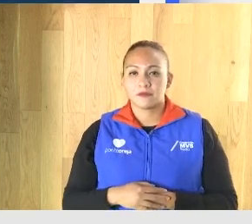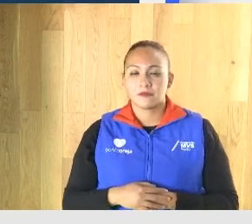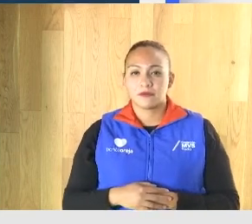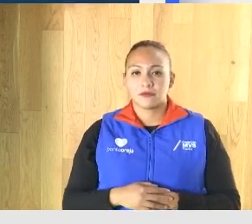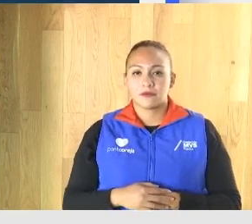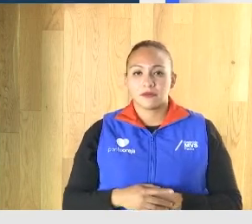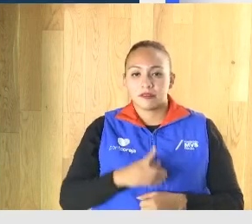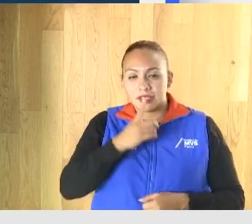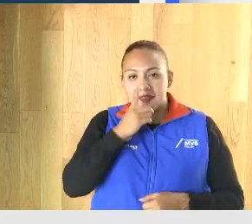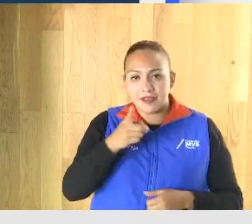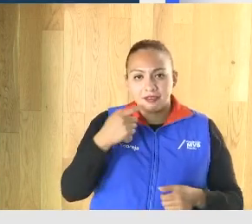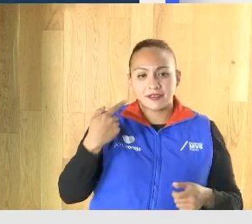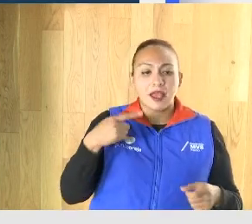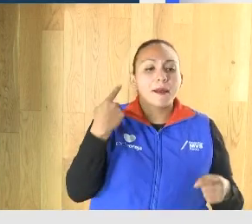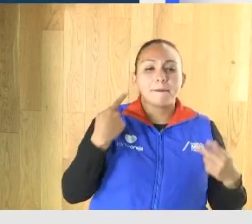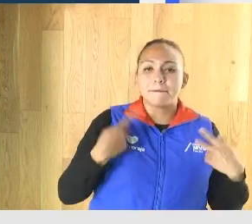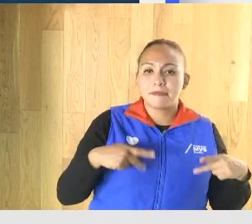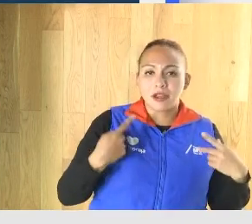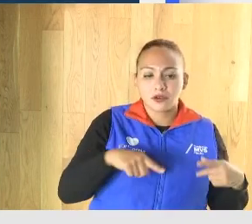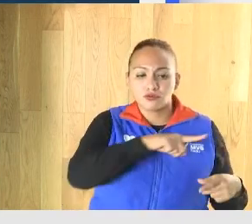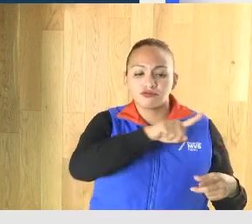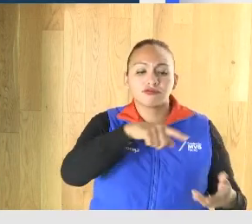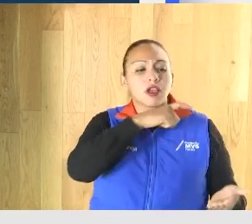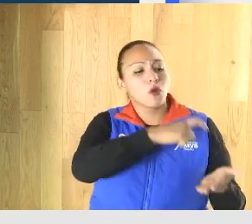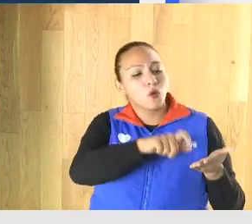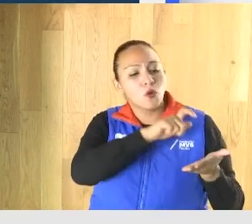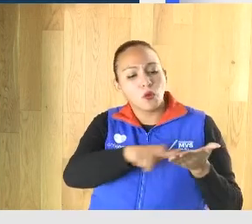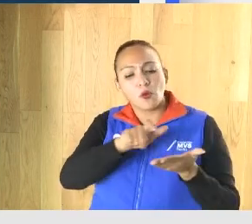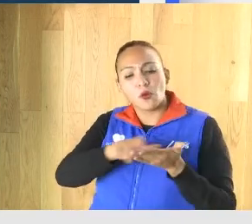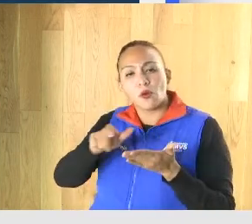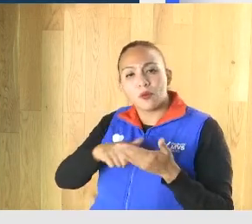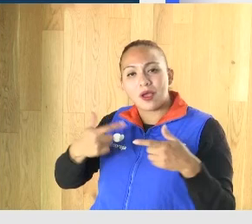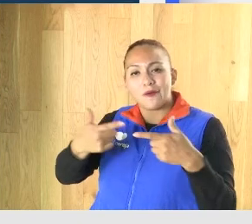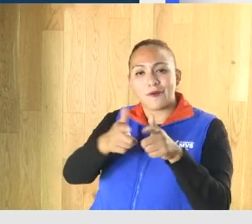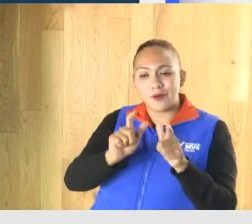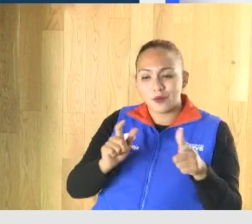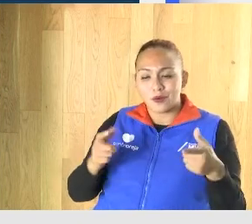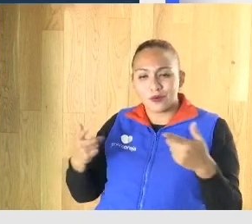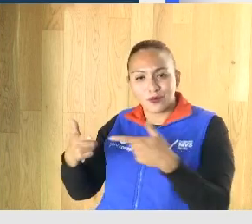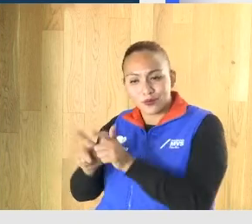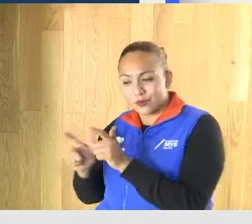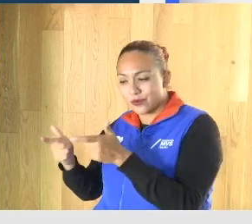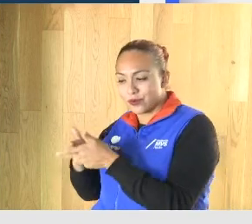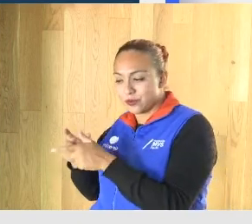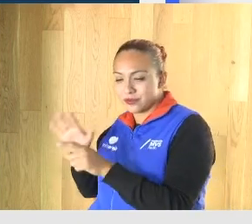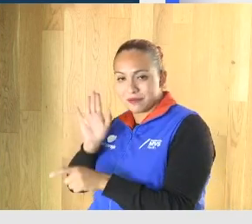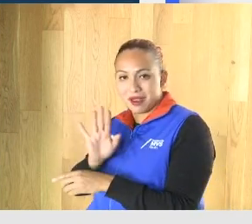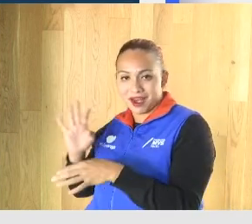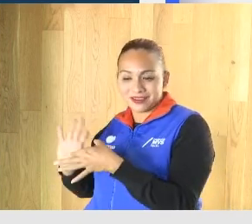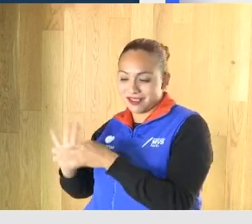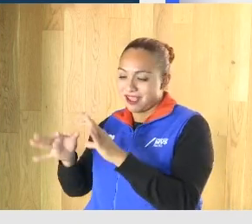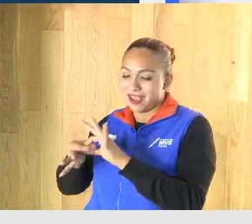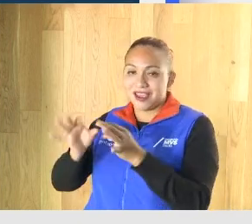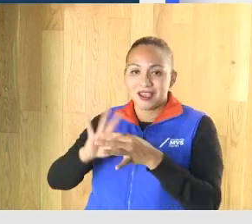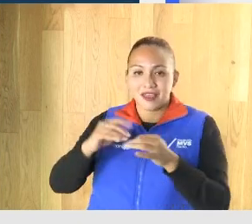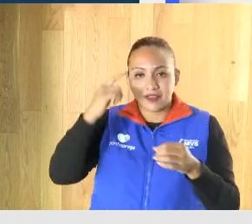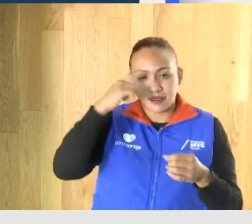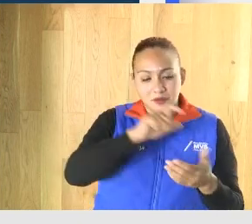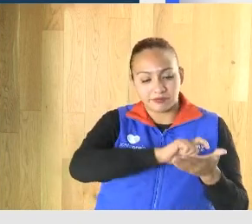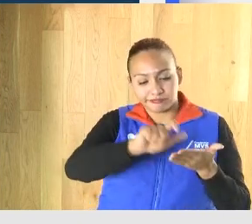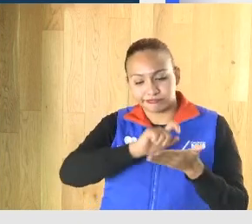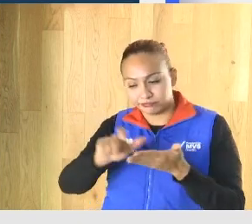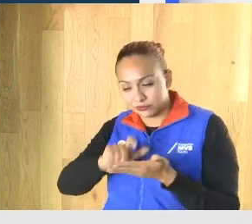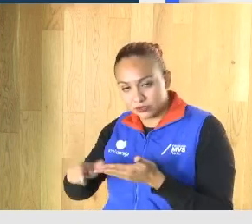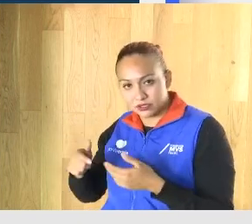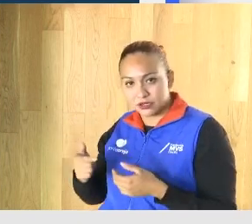cadena de suministro, ¿no? Con el llamado Scope 3, que es el argot que se utiliza desde el punto de vista del cambio climático, y